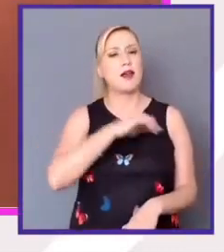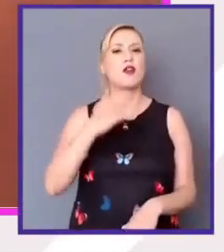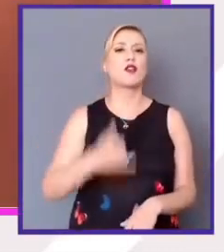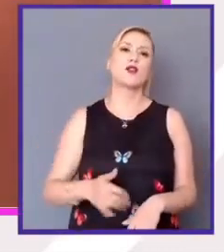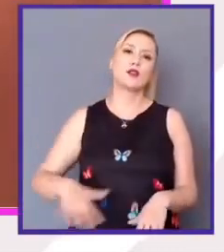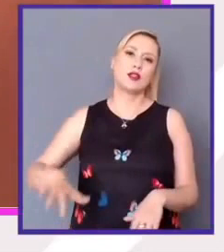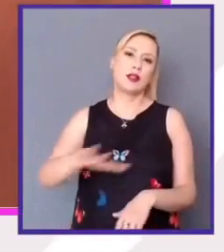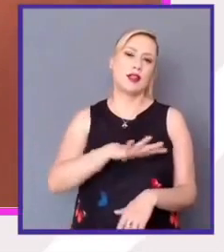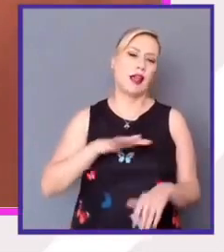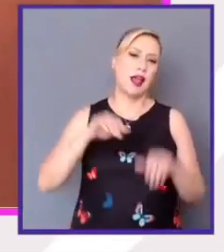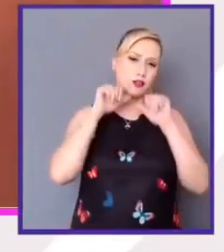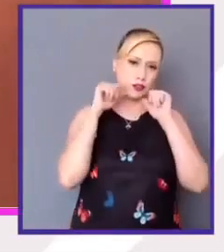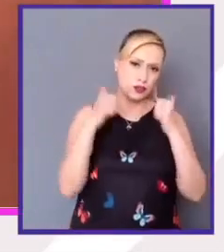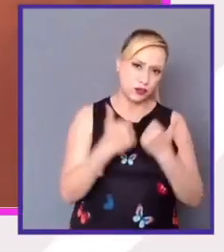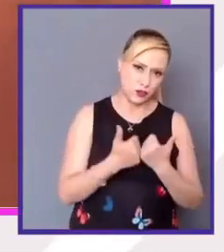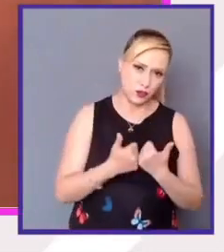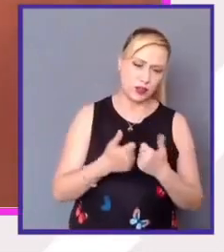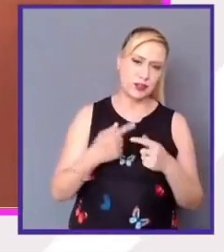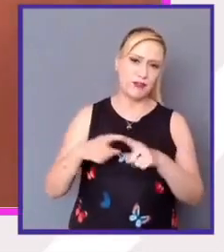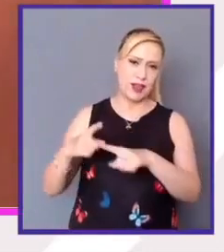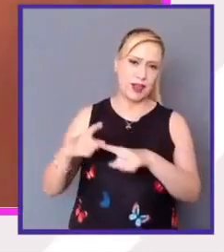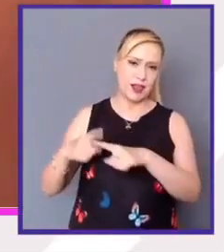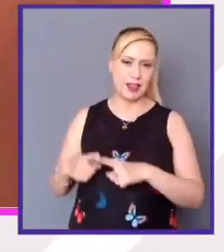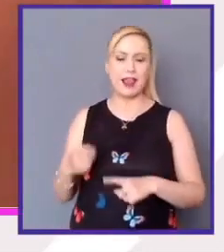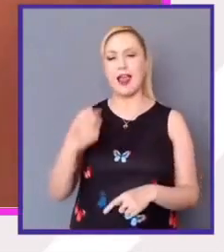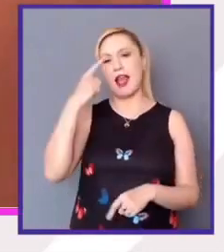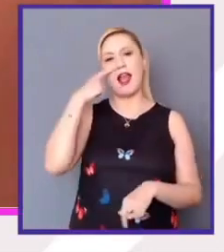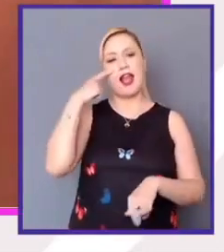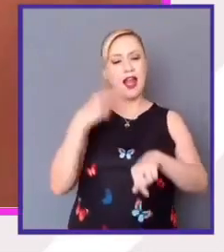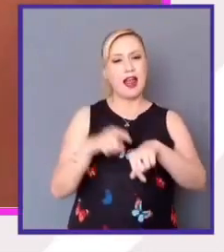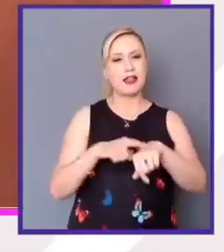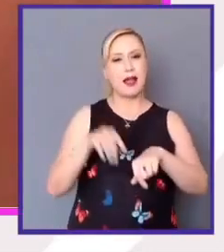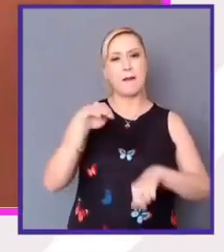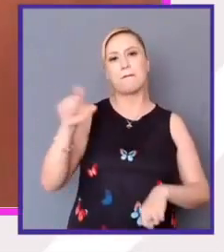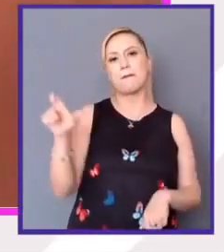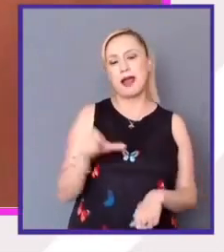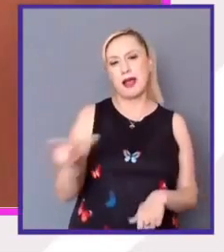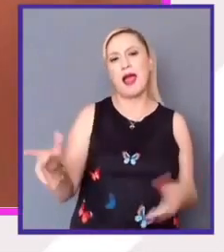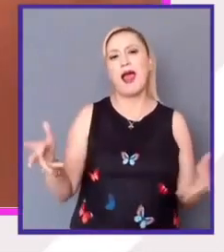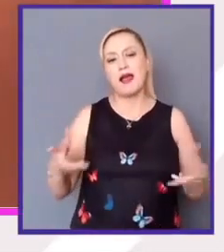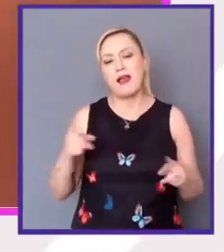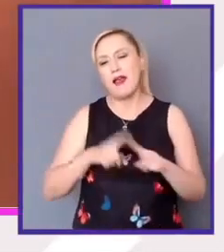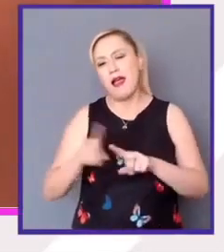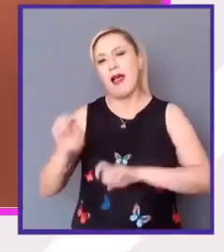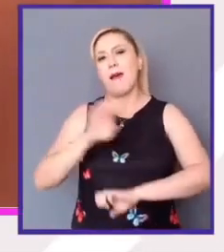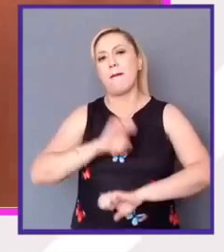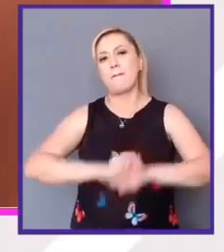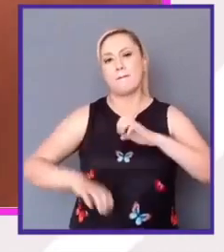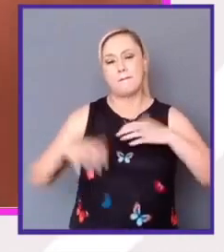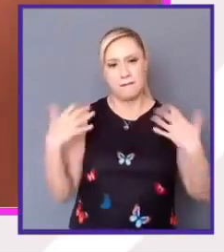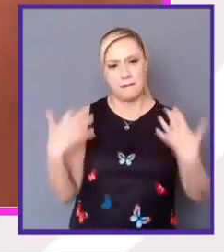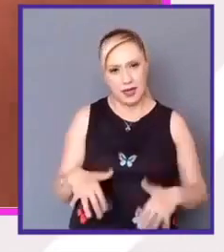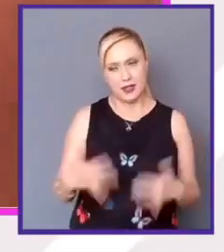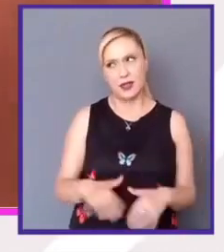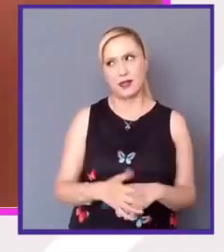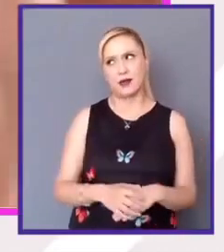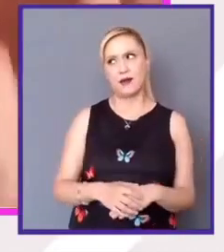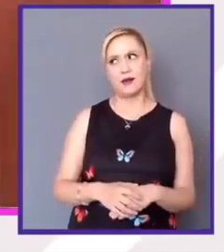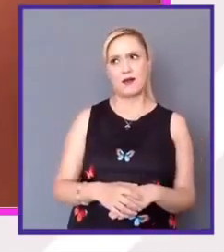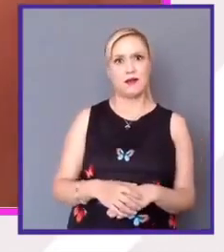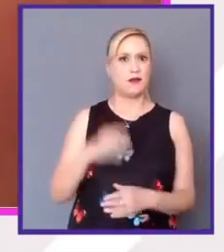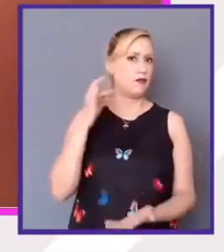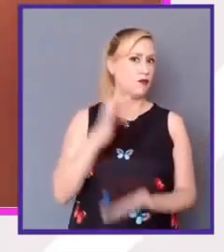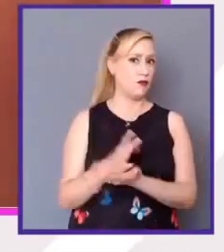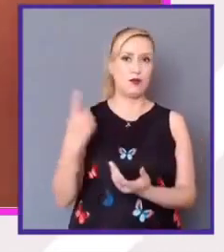la sociedad civil, ¿no? Justamente como Racismo MX lo ha hecho con diversas empresas, ¿no? Esto como para decir que no nada más Racismo MX, sino